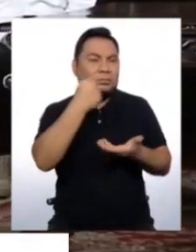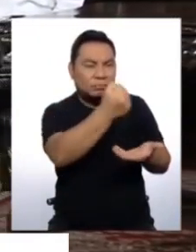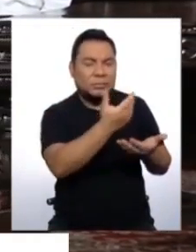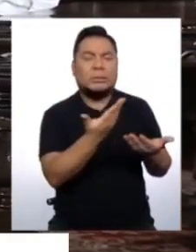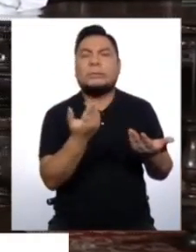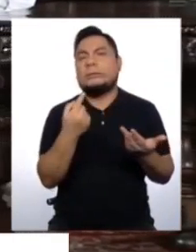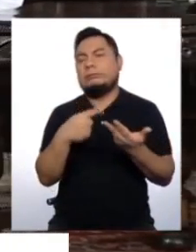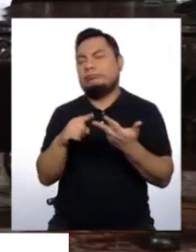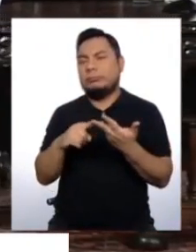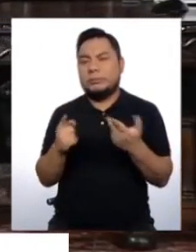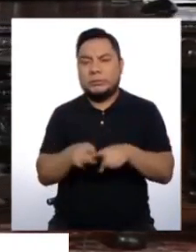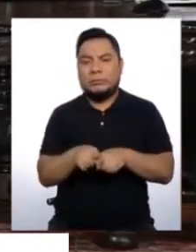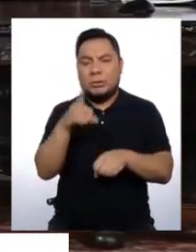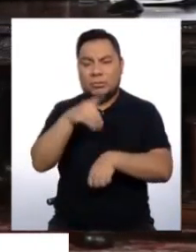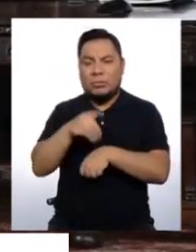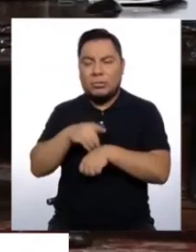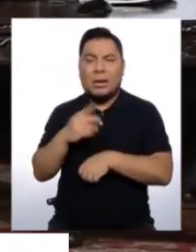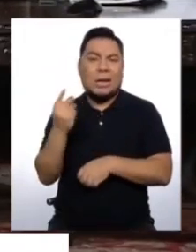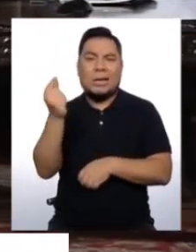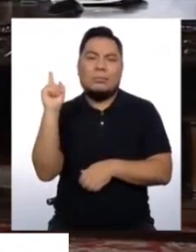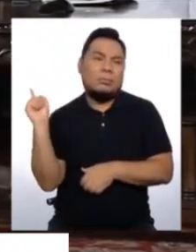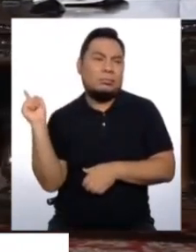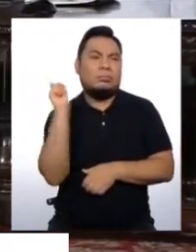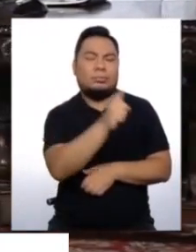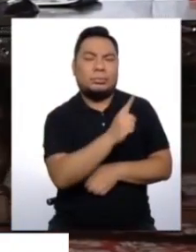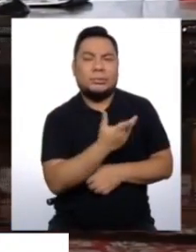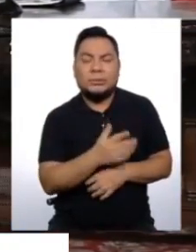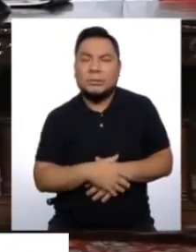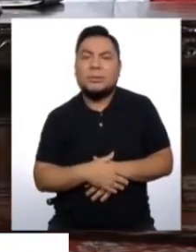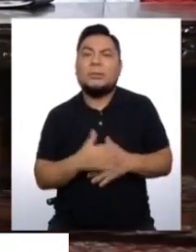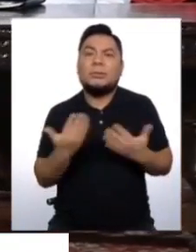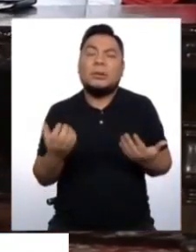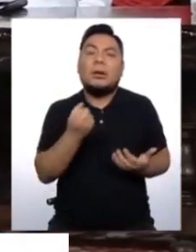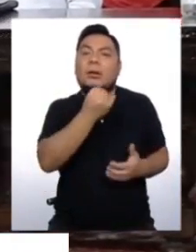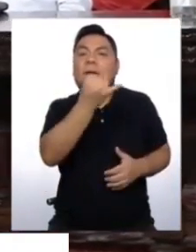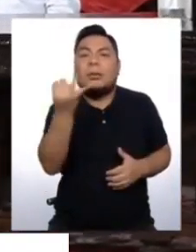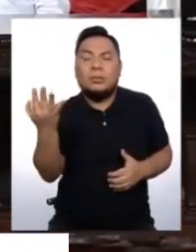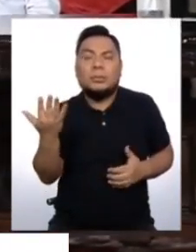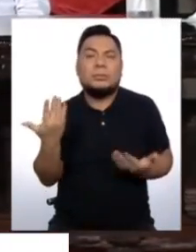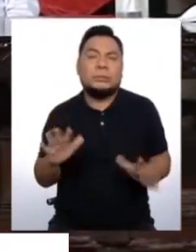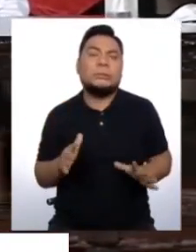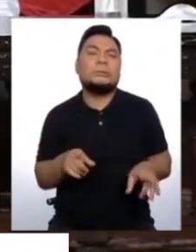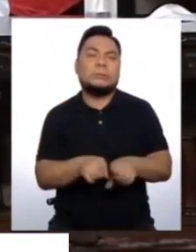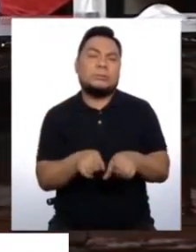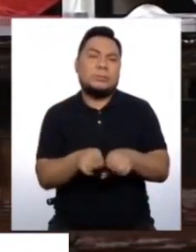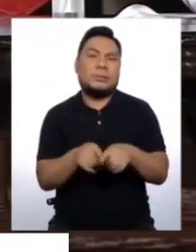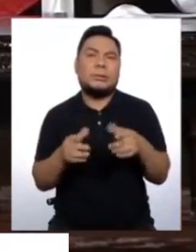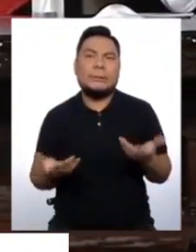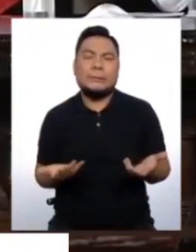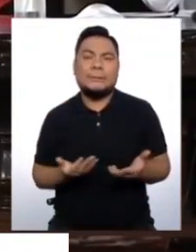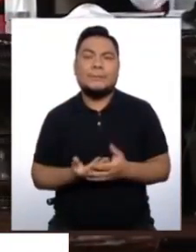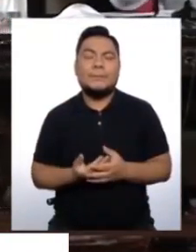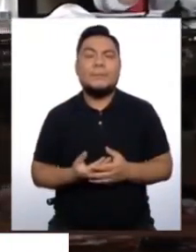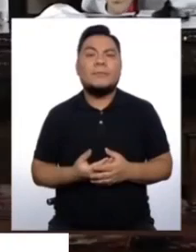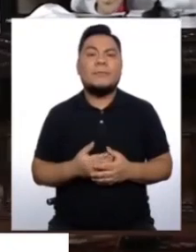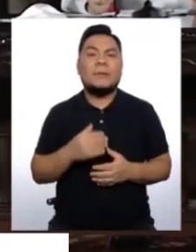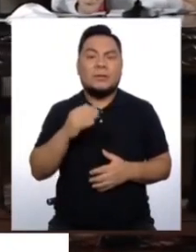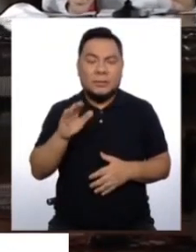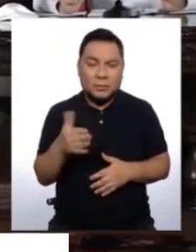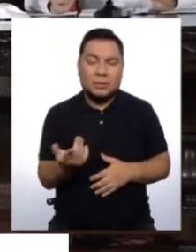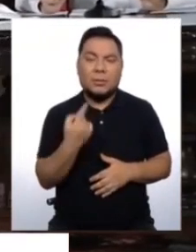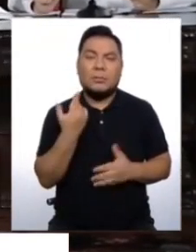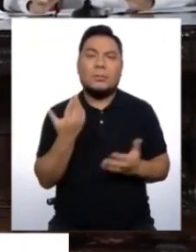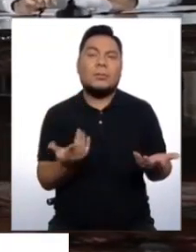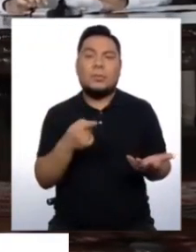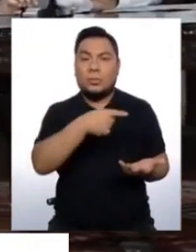positivos y con un médico inmediatamente tratar. En algunos casos incluso estamos,